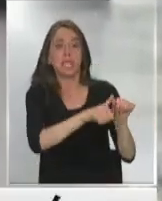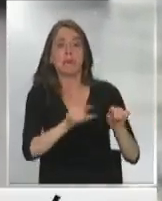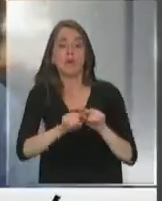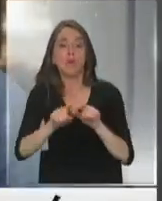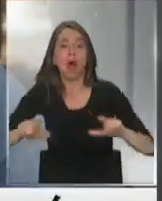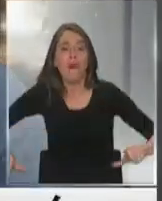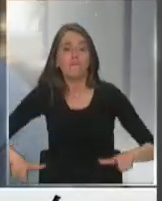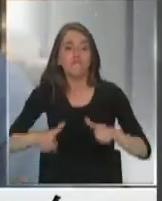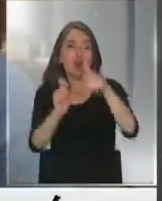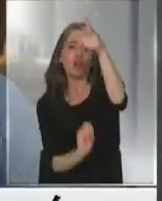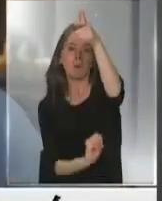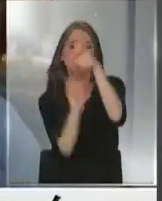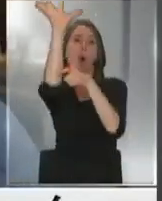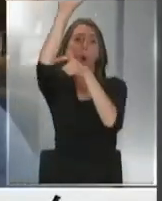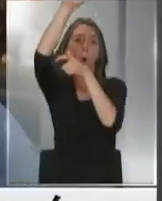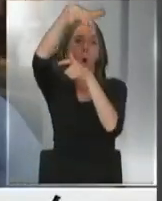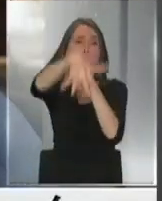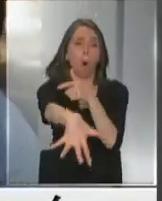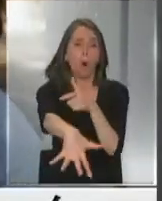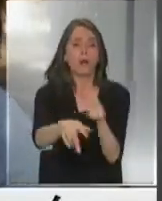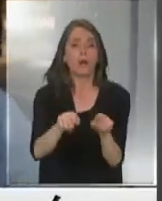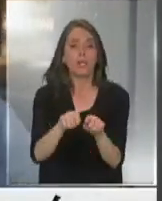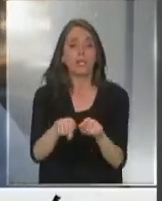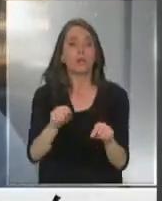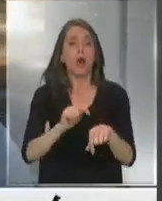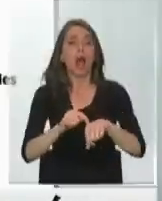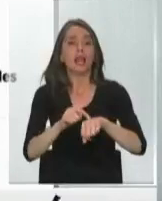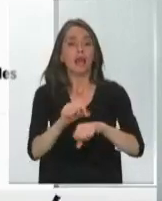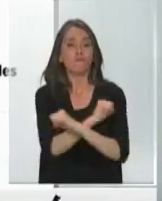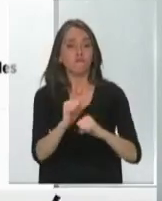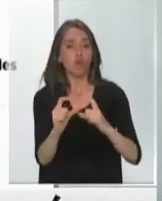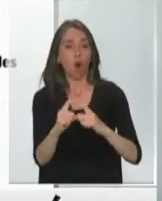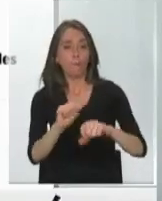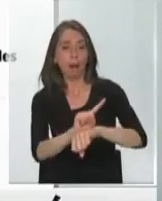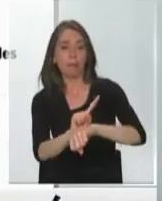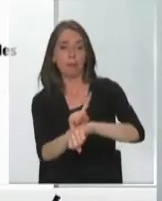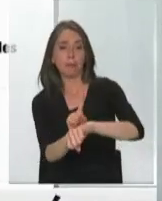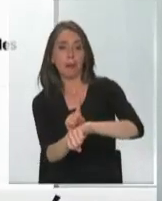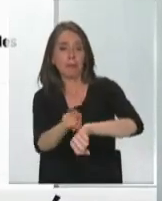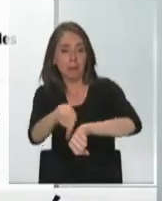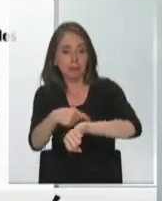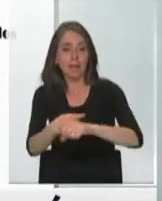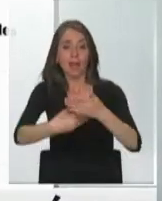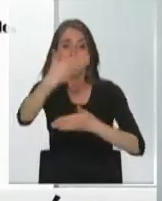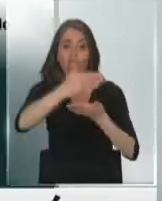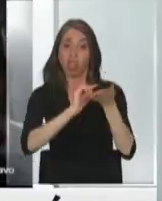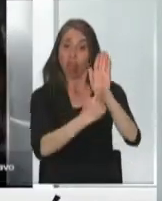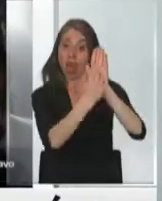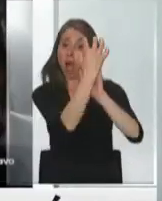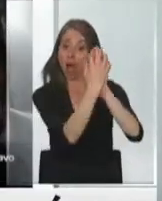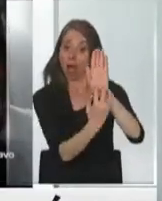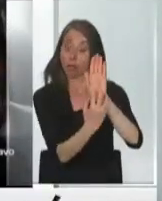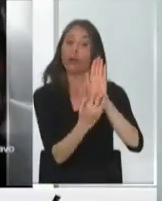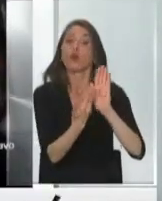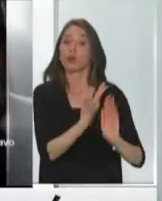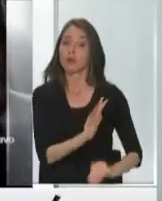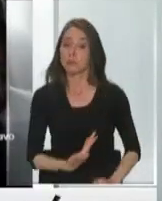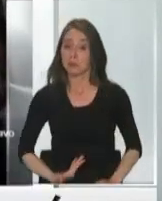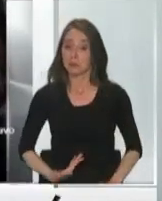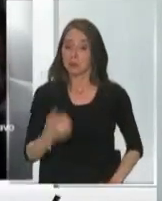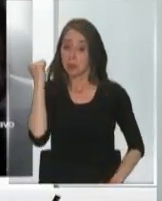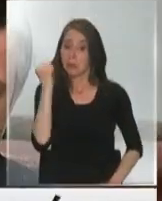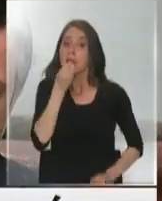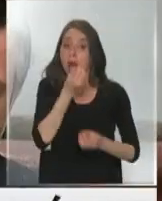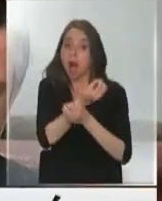en erupción. Están en una bomba de tiempo. Las primeras planas se destacan también los nuevos anuncios del